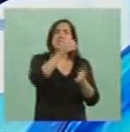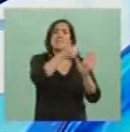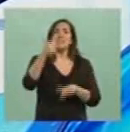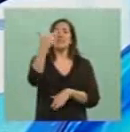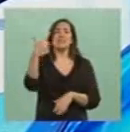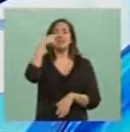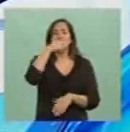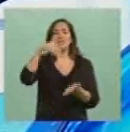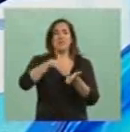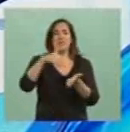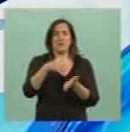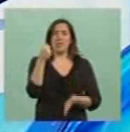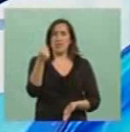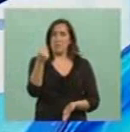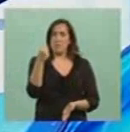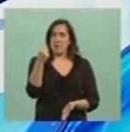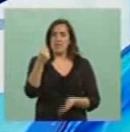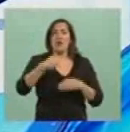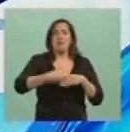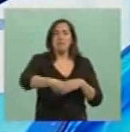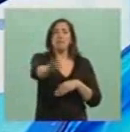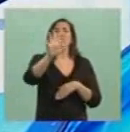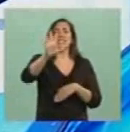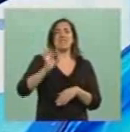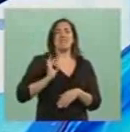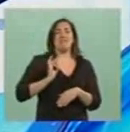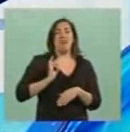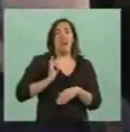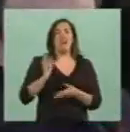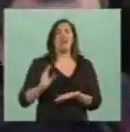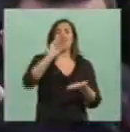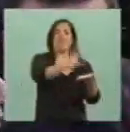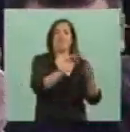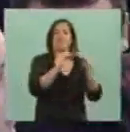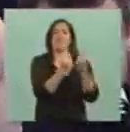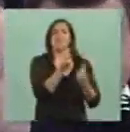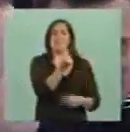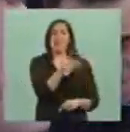millones de pesos en los próximos 5 años,